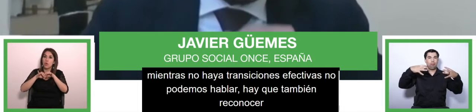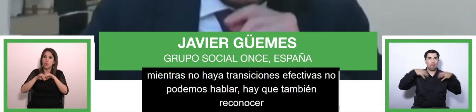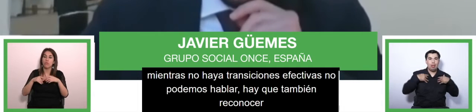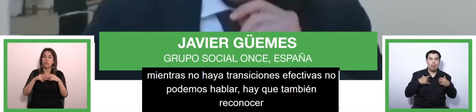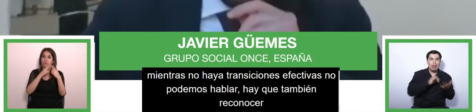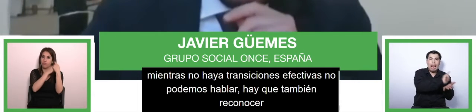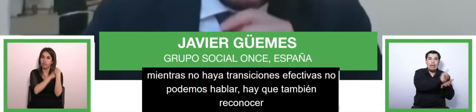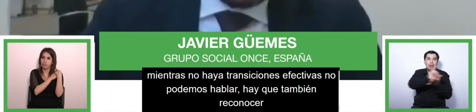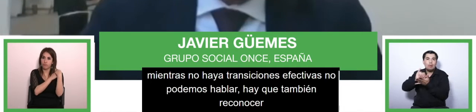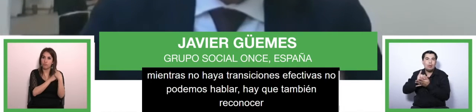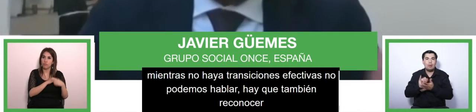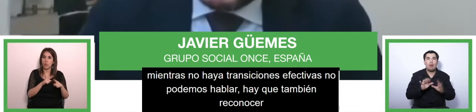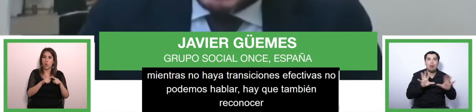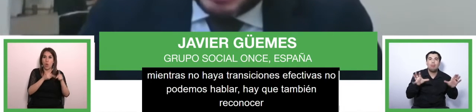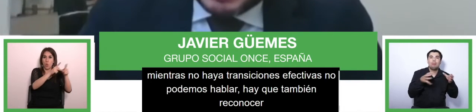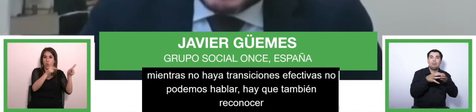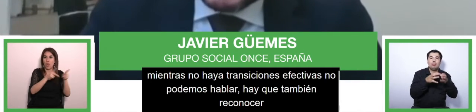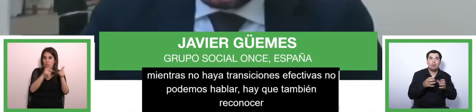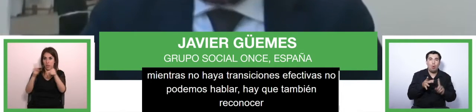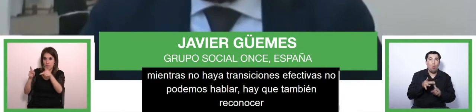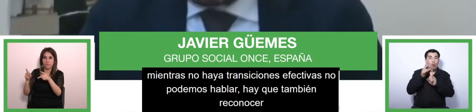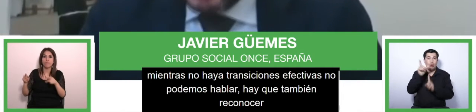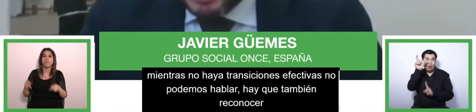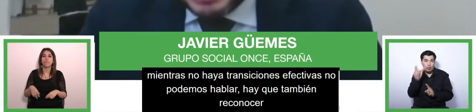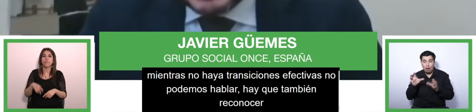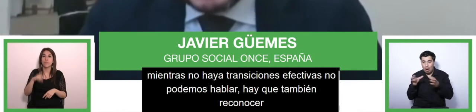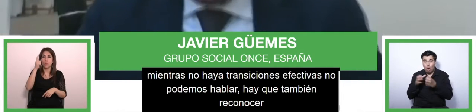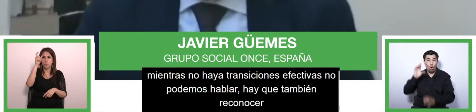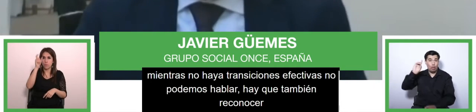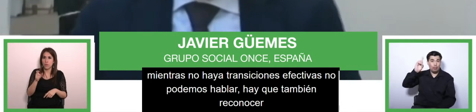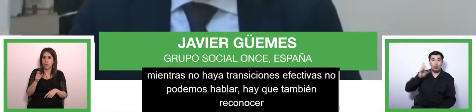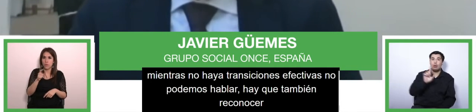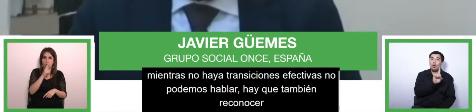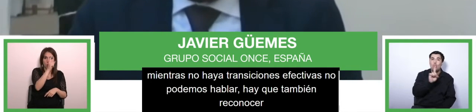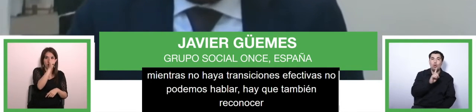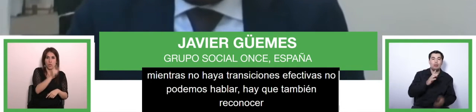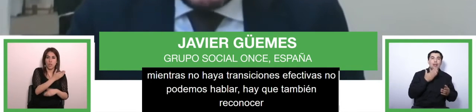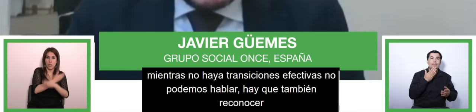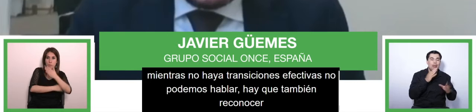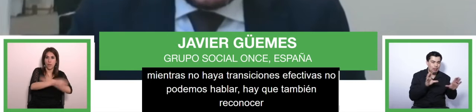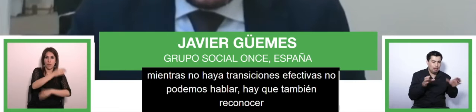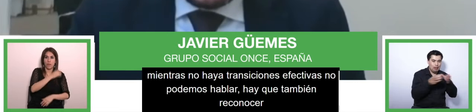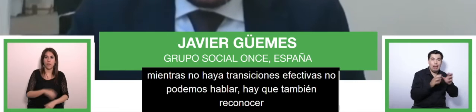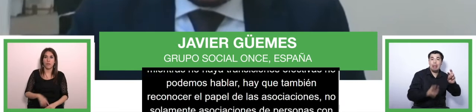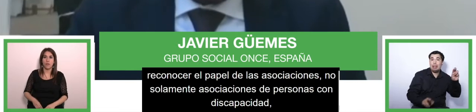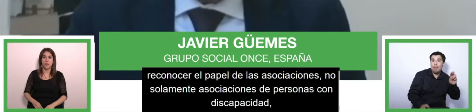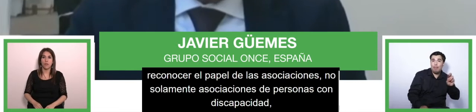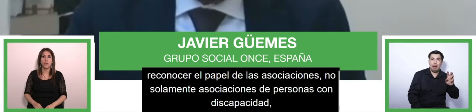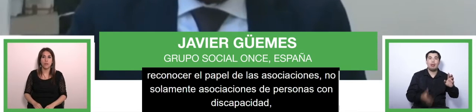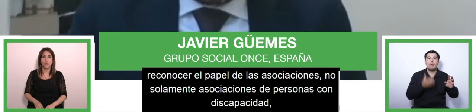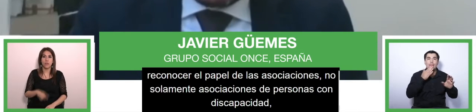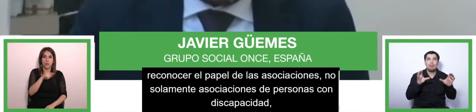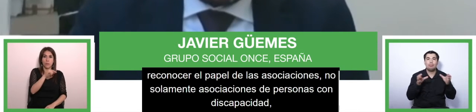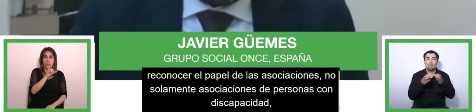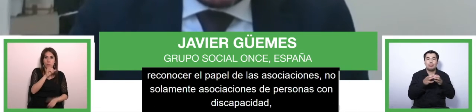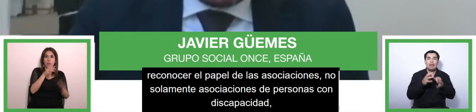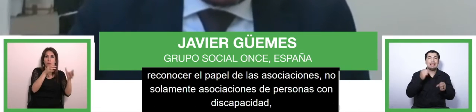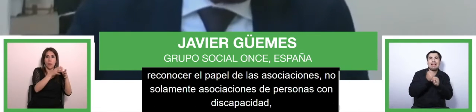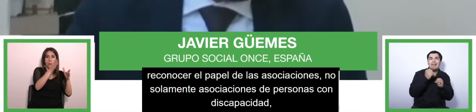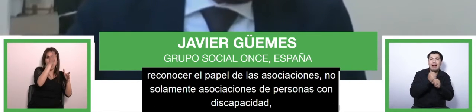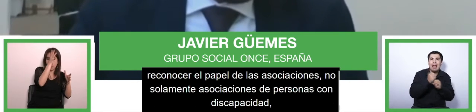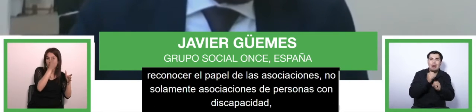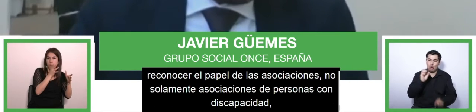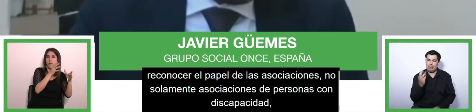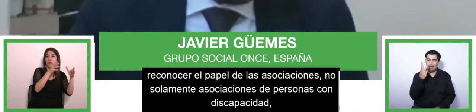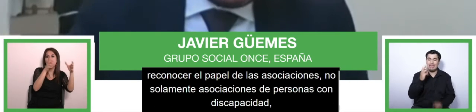asociaciones de personas con discapacidad, sino también las de padres, las de profesionales. Es decir, hay que aprender a trabajar con el tercer sector.